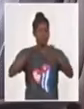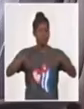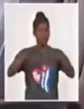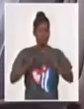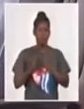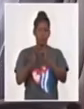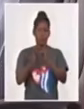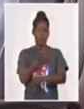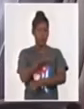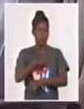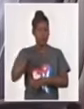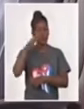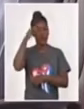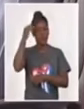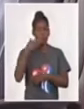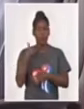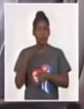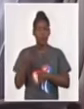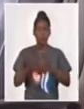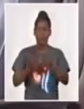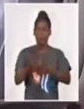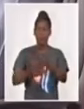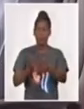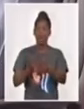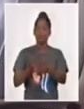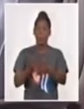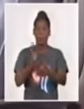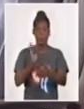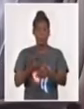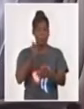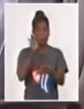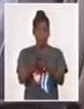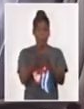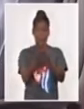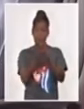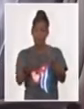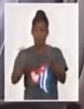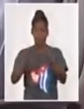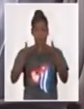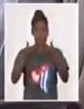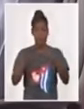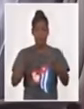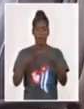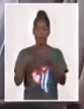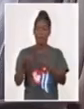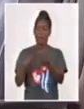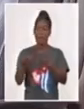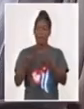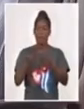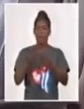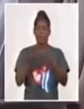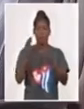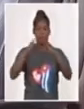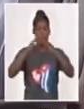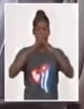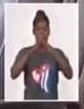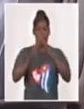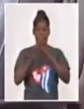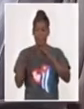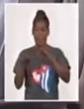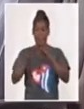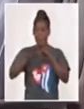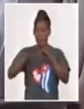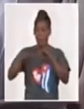¿Se ha hablado de las ventas de garaje, del tema de las ventas a plazo, de las casas comisionistas? ¿En qué